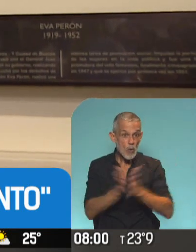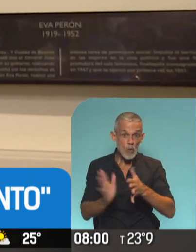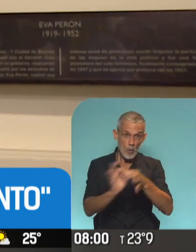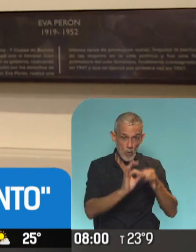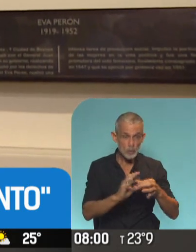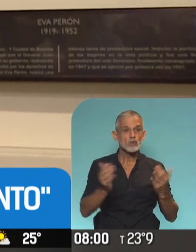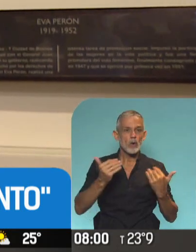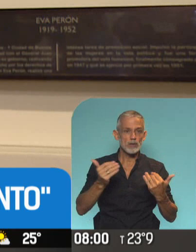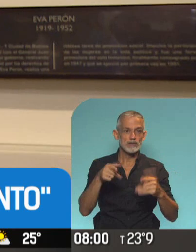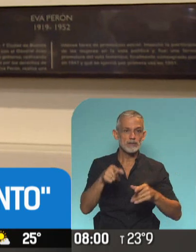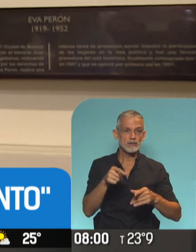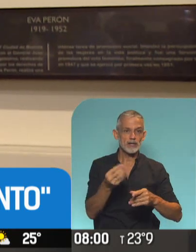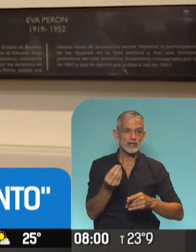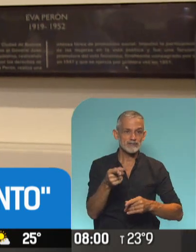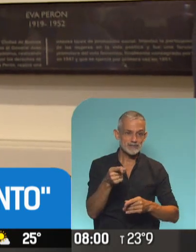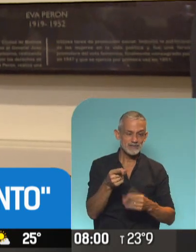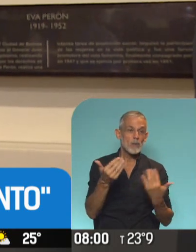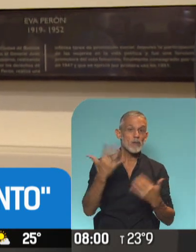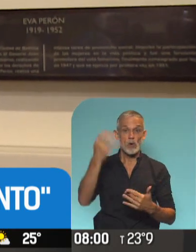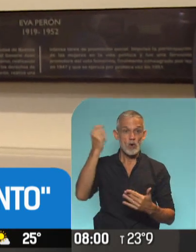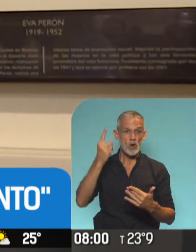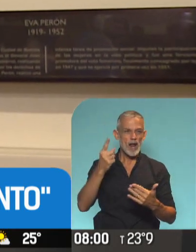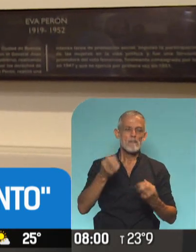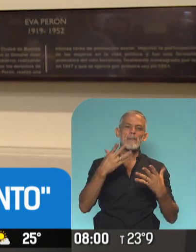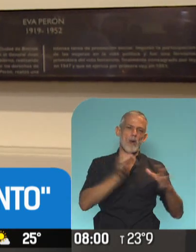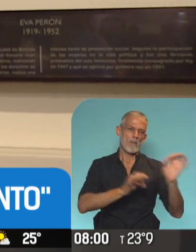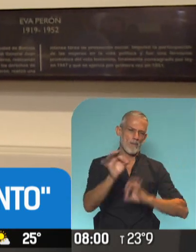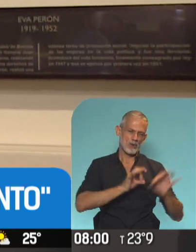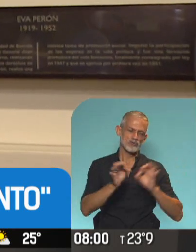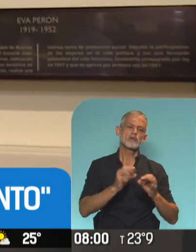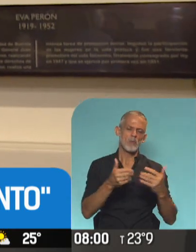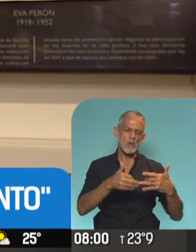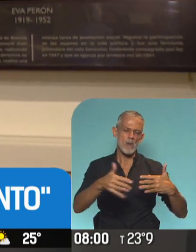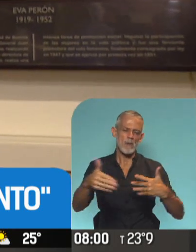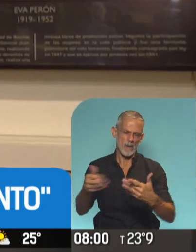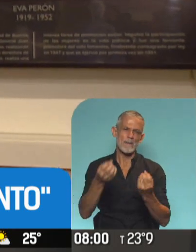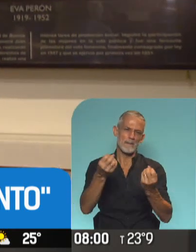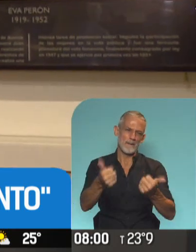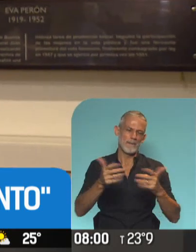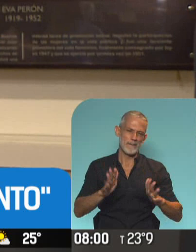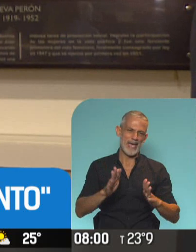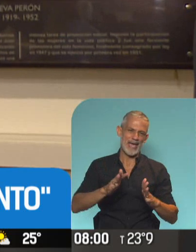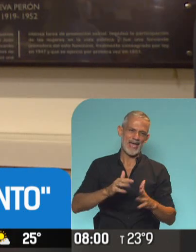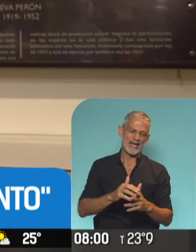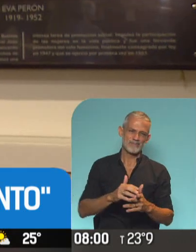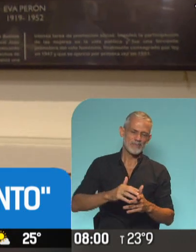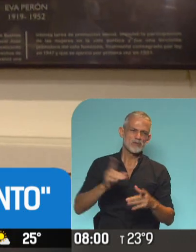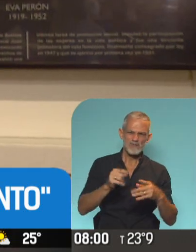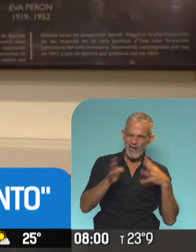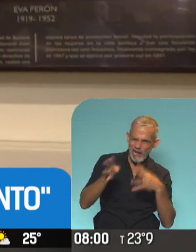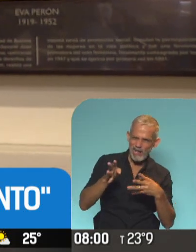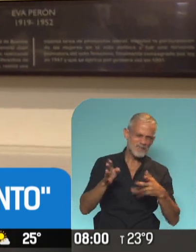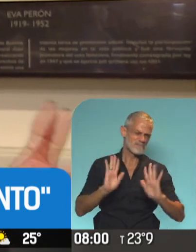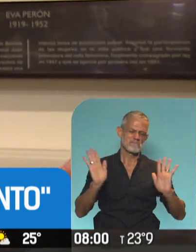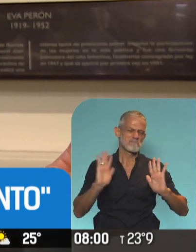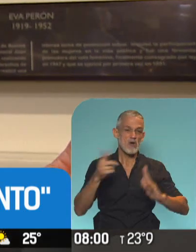vamos a poder lograr realmente sacar los mejores proyectos y por supuesto para nada, nadie hace un pelotón de fusilamiento.